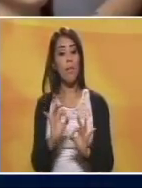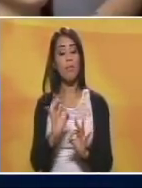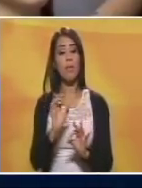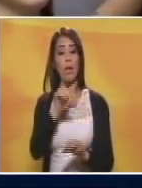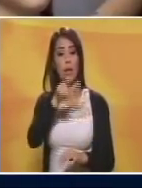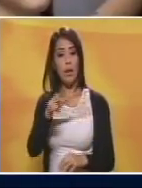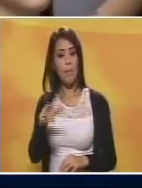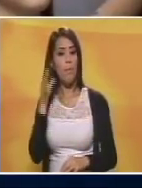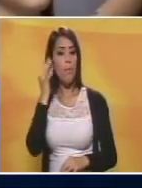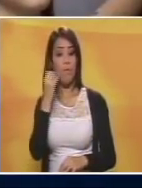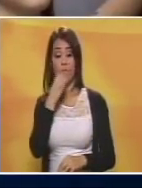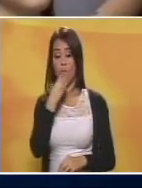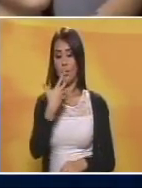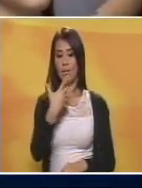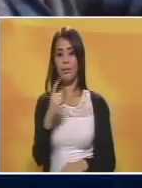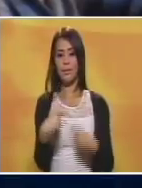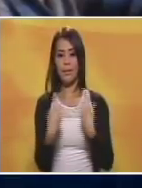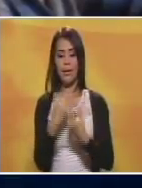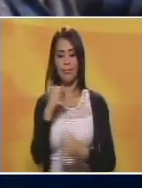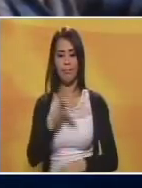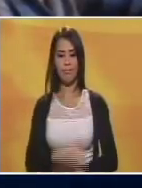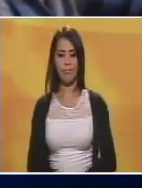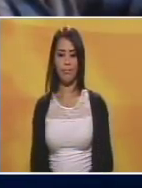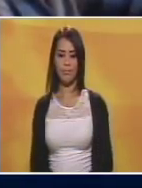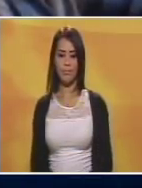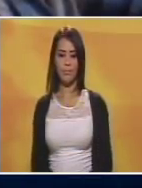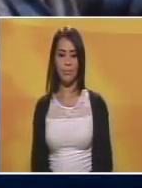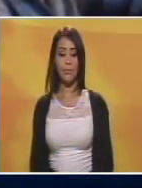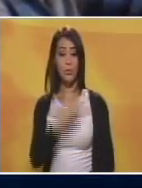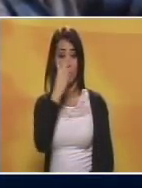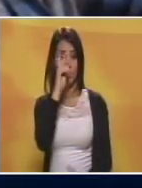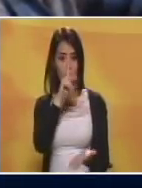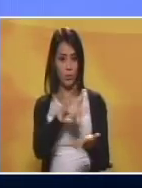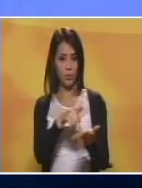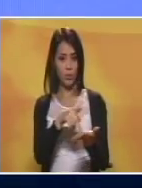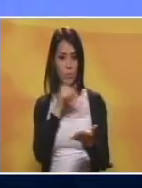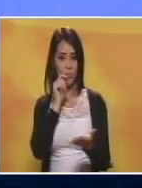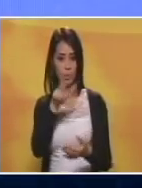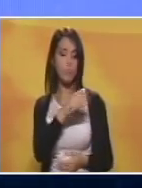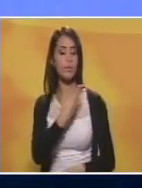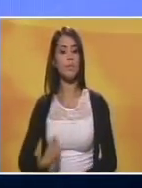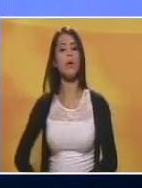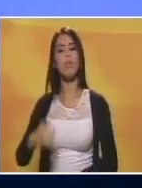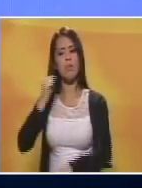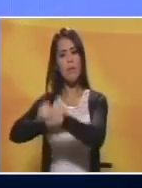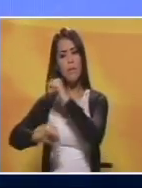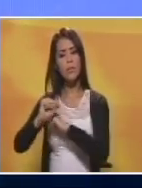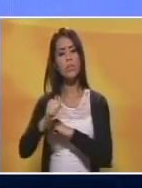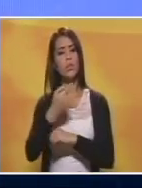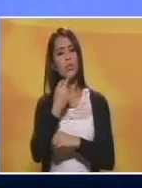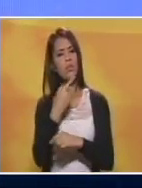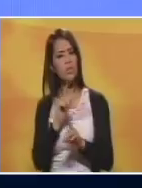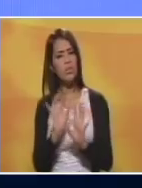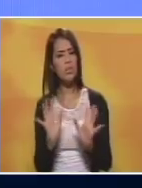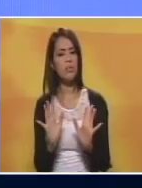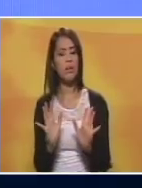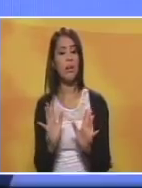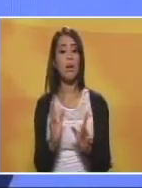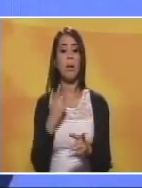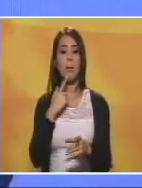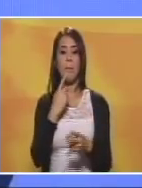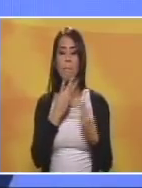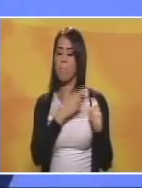mujeres bonitas que allí se encuentran. Durante una visita a Israel, el mandatario defendió que sus comentarios forman parte de